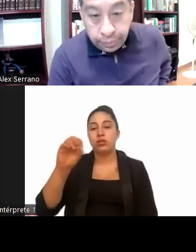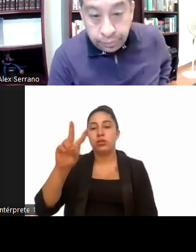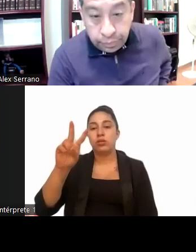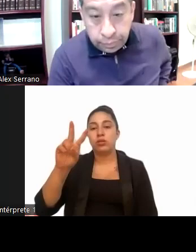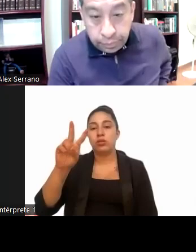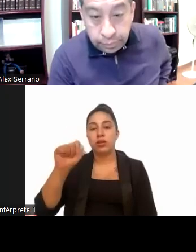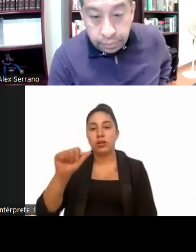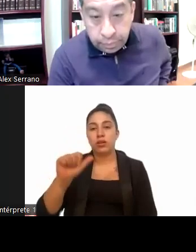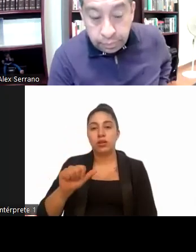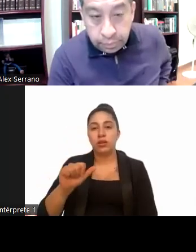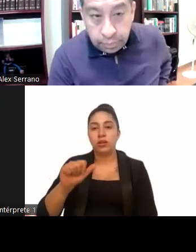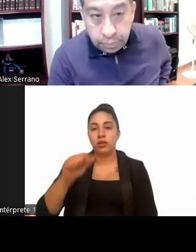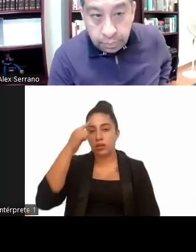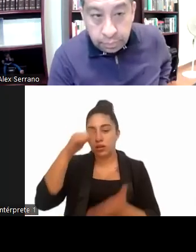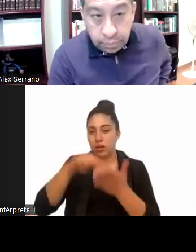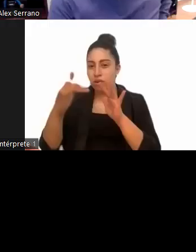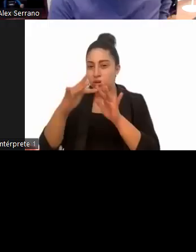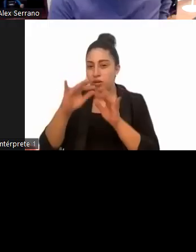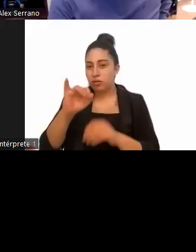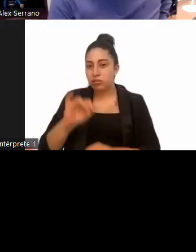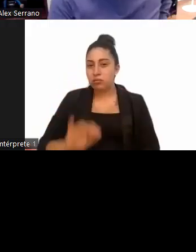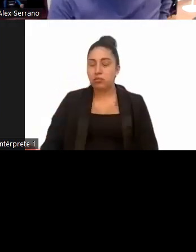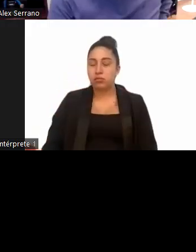Sí está conectado, ¿no?